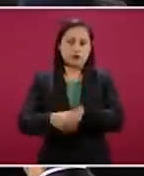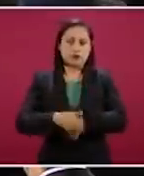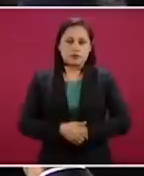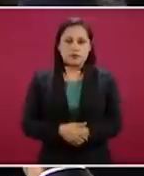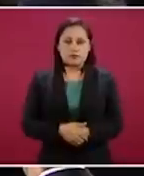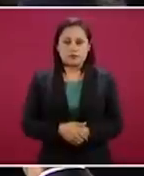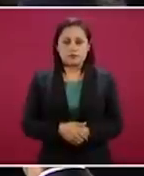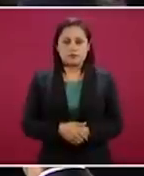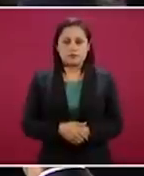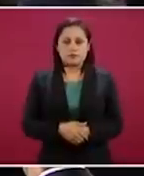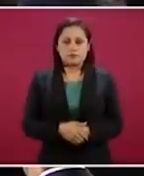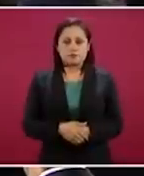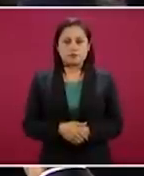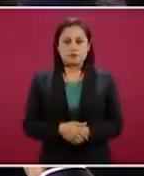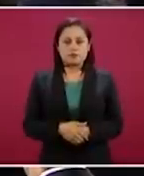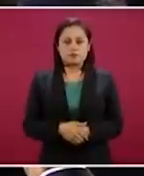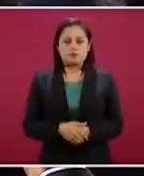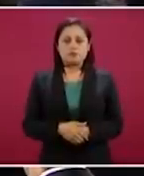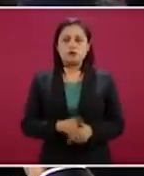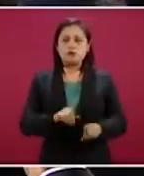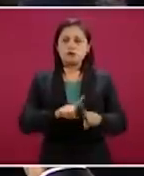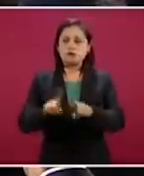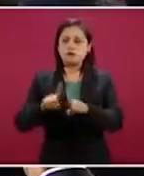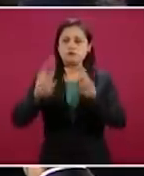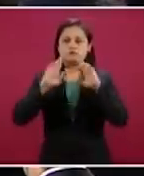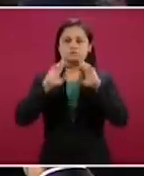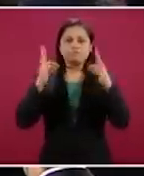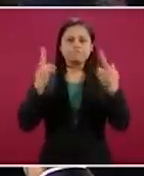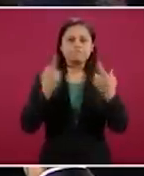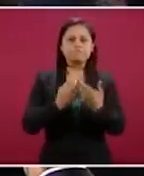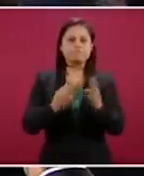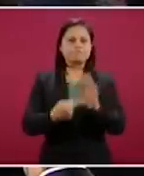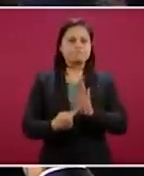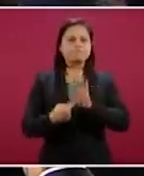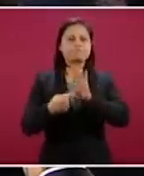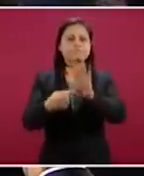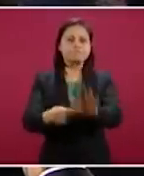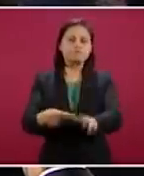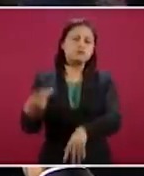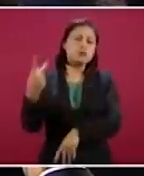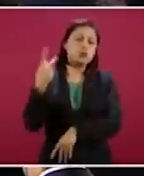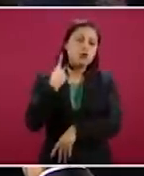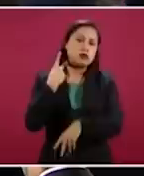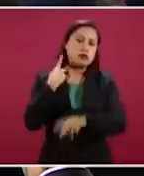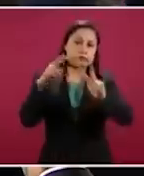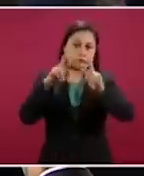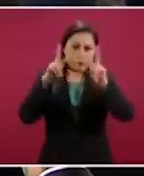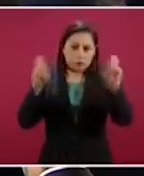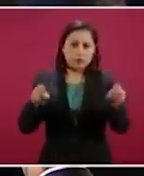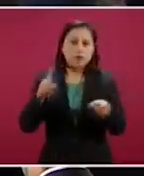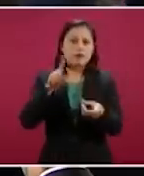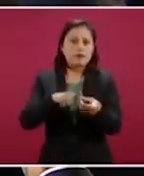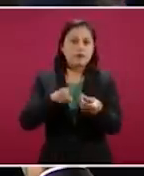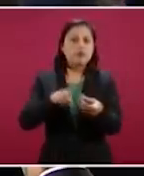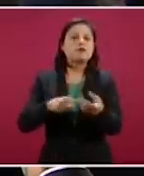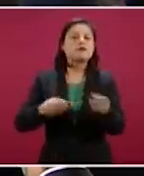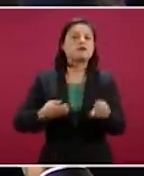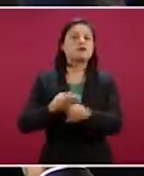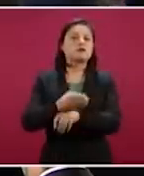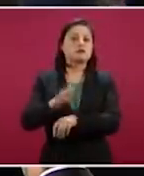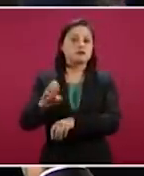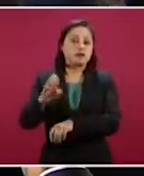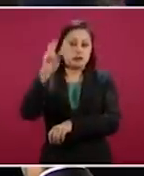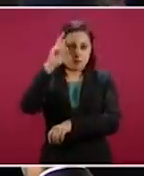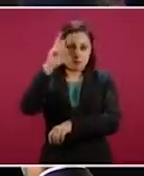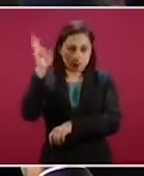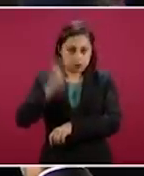de actos políticos en la ciudad de Pachuca, en la ciudad de Chihuahua, y la